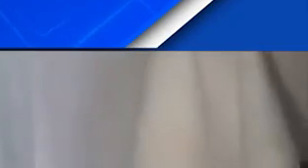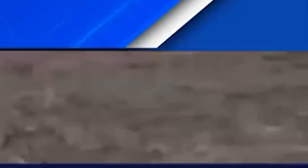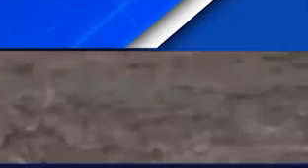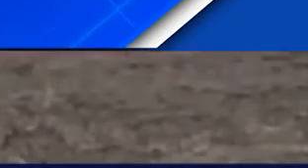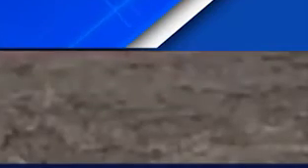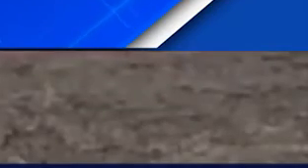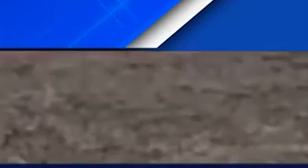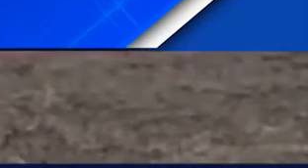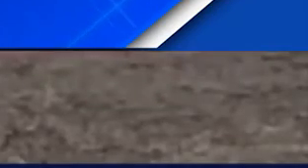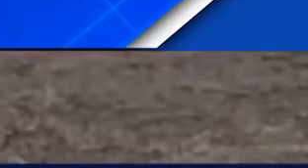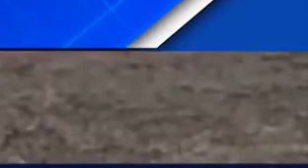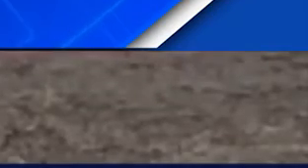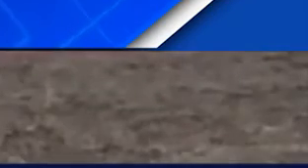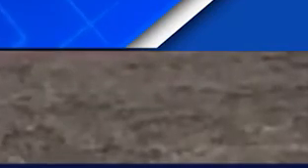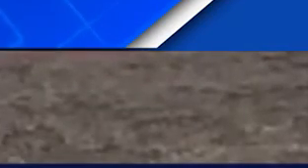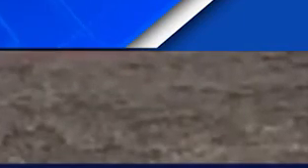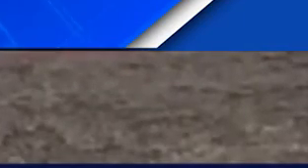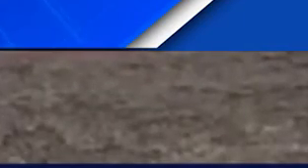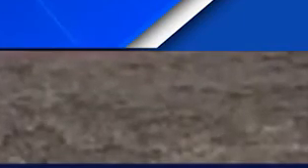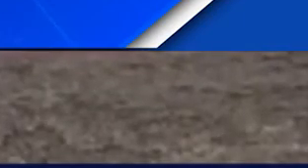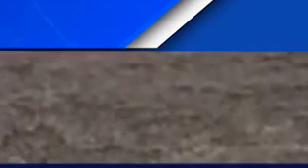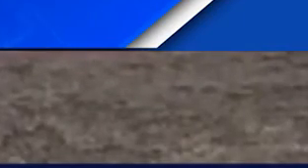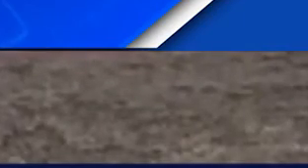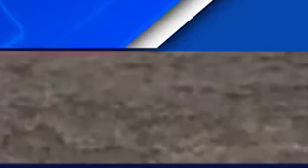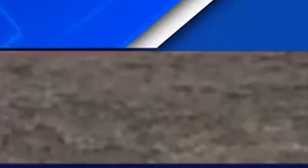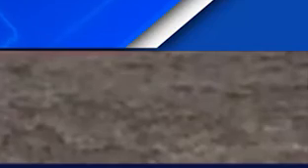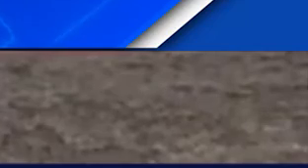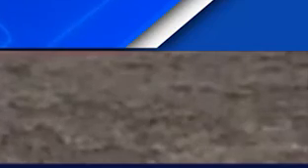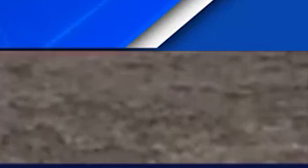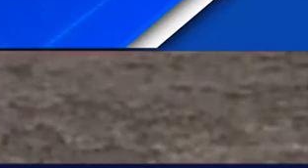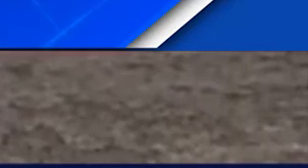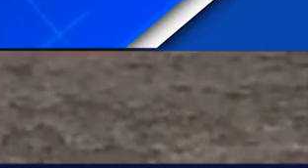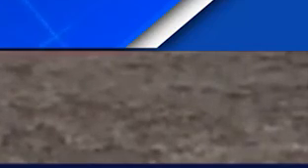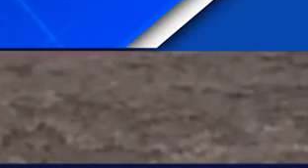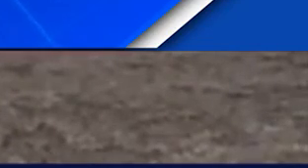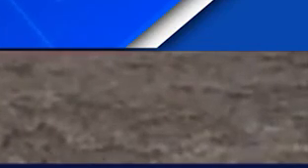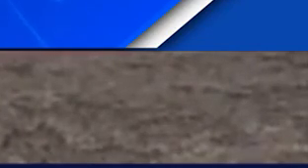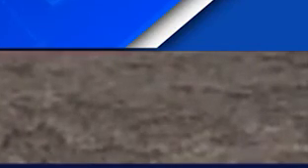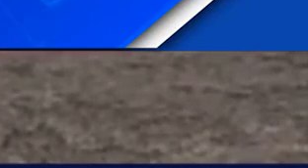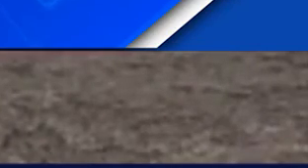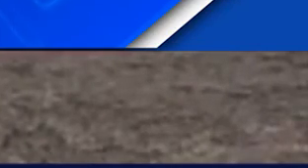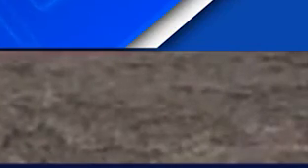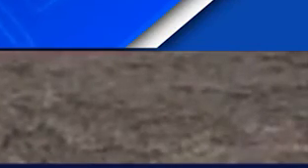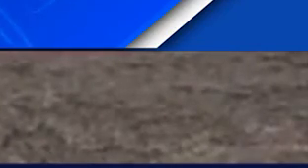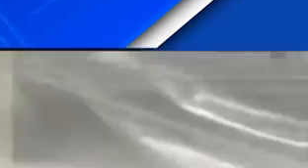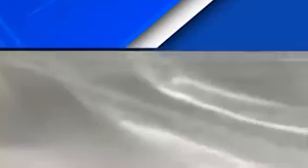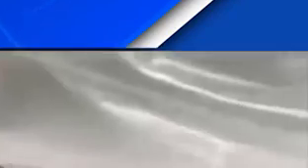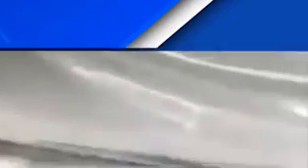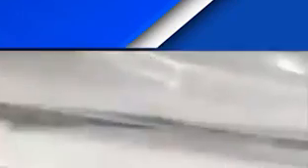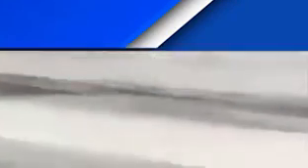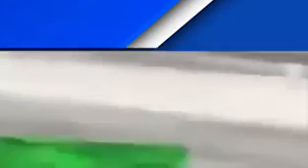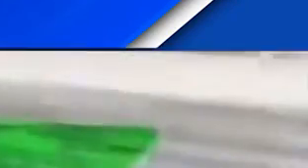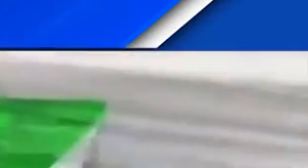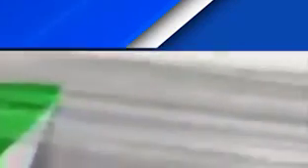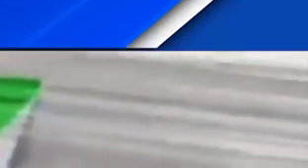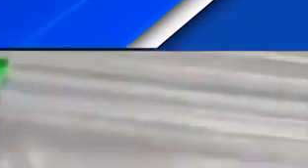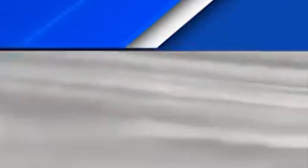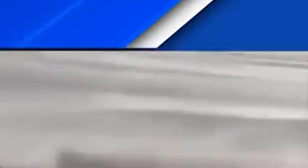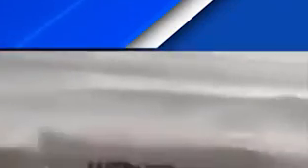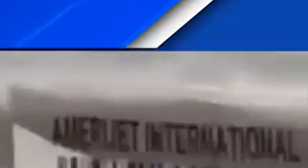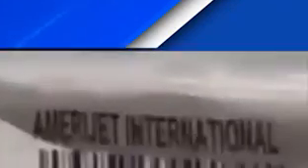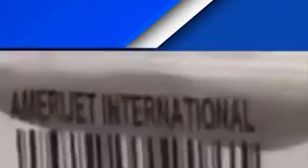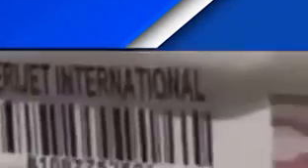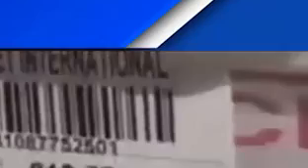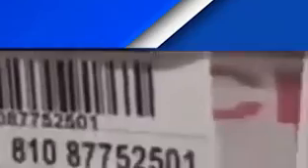la pandemia. Se esperan que en los próximos días puedan arribar al país las vacunas Pfizer donadas por Francia. El país